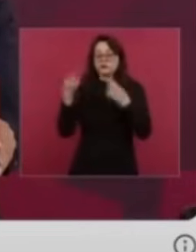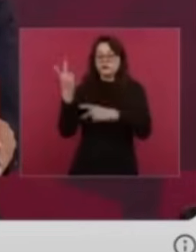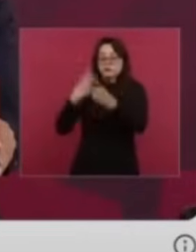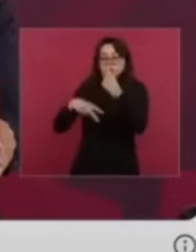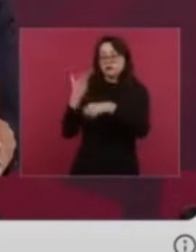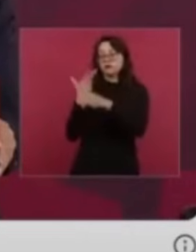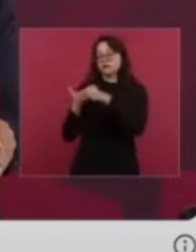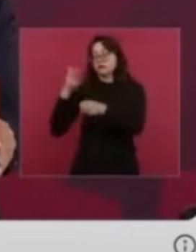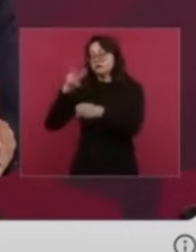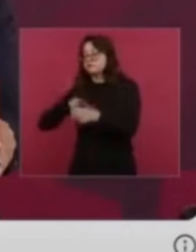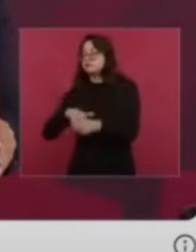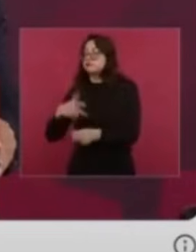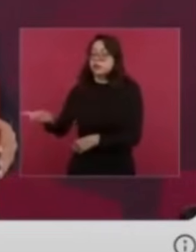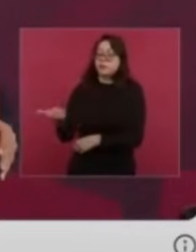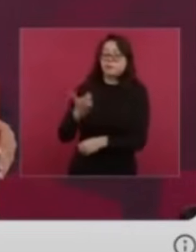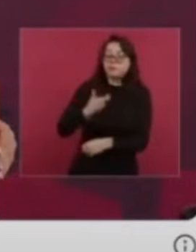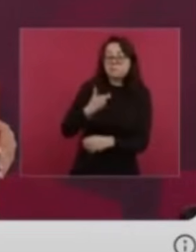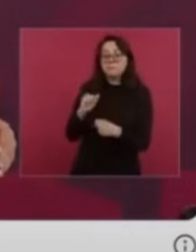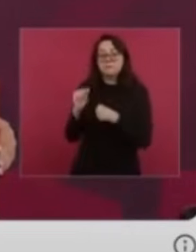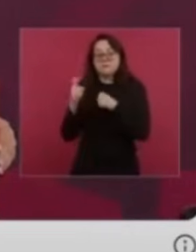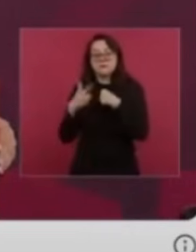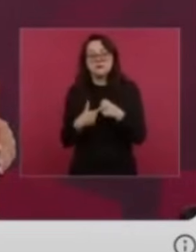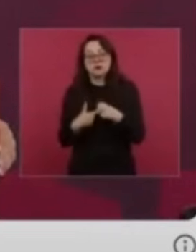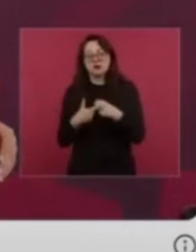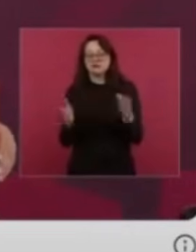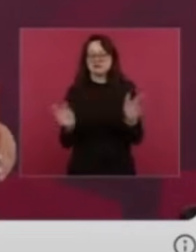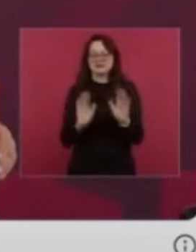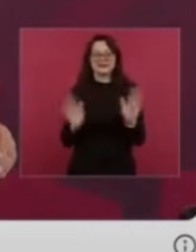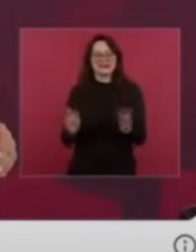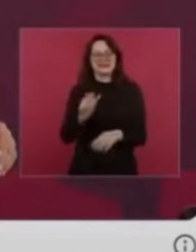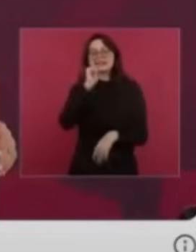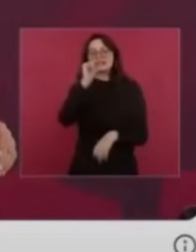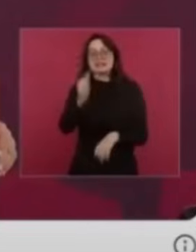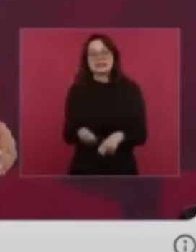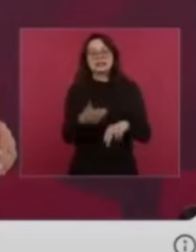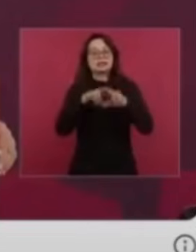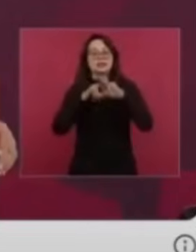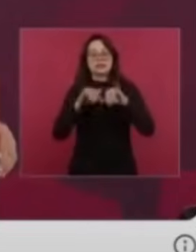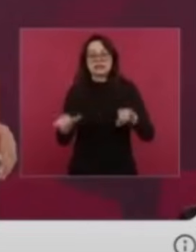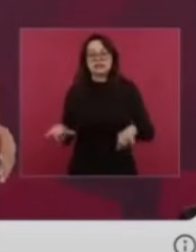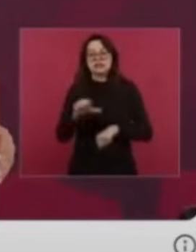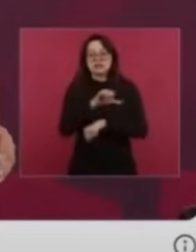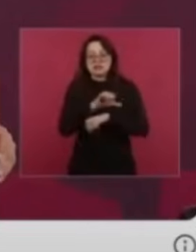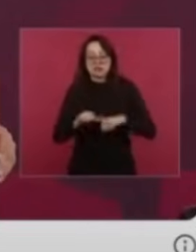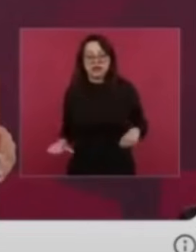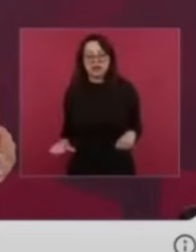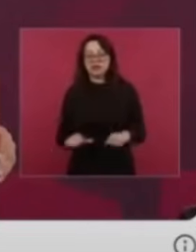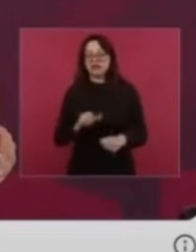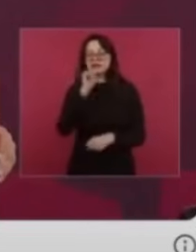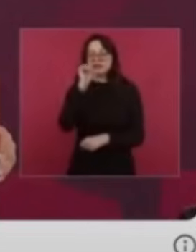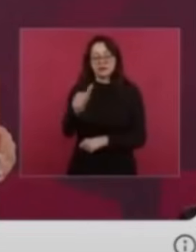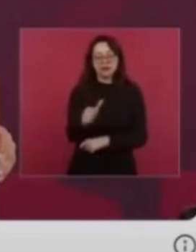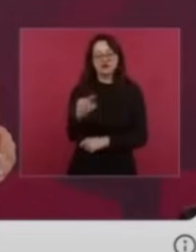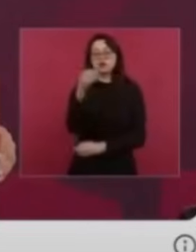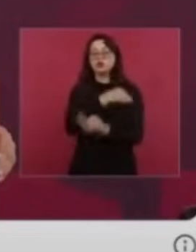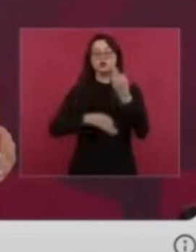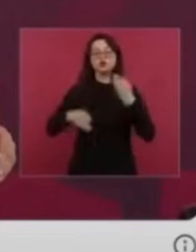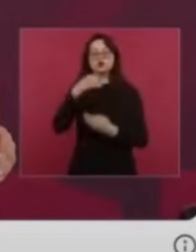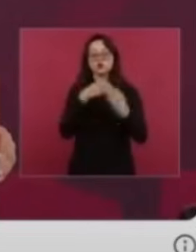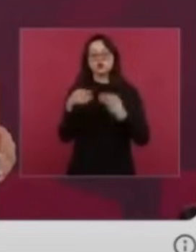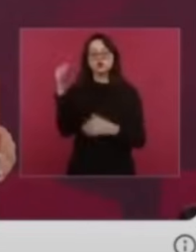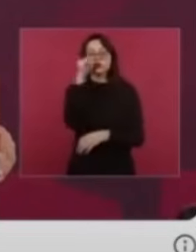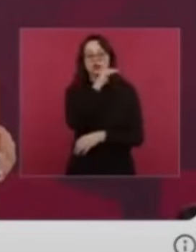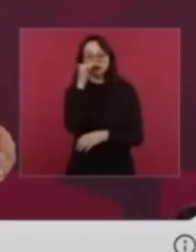médica ni por intervenciones quirúrgicas ni por operaciones por nada porque la